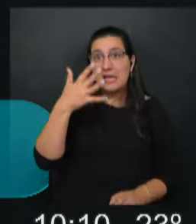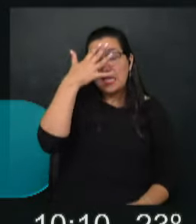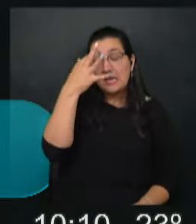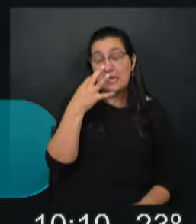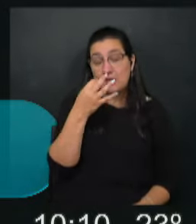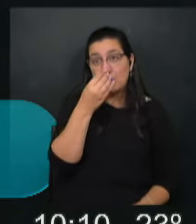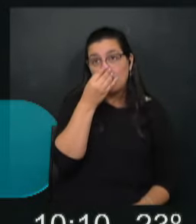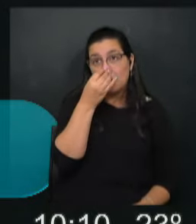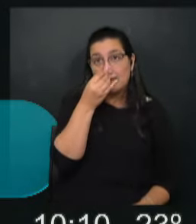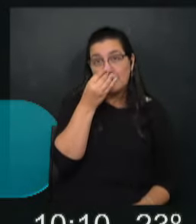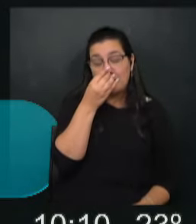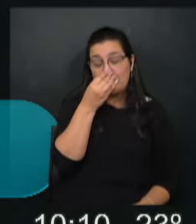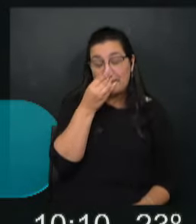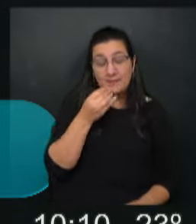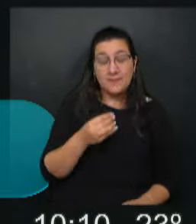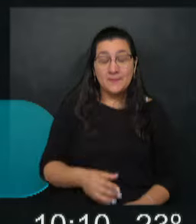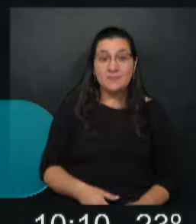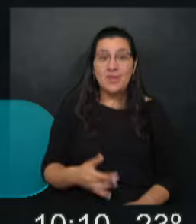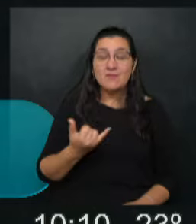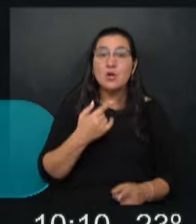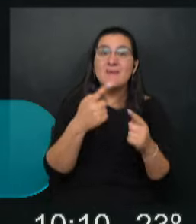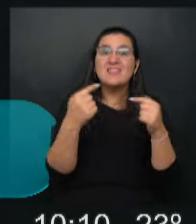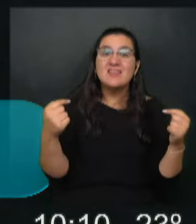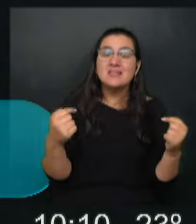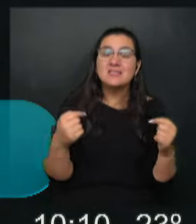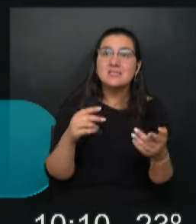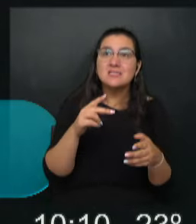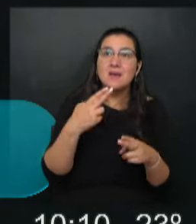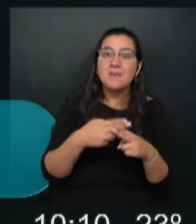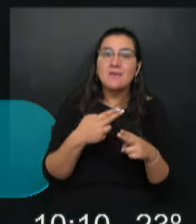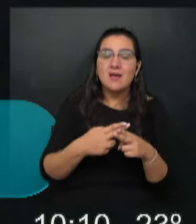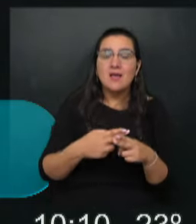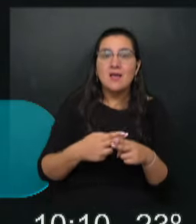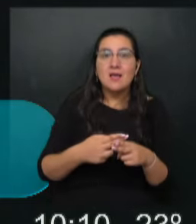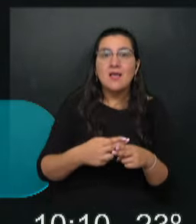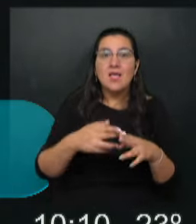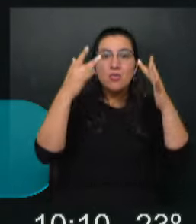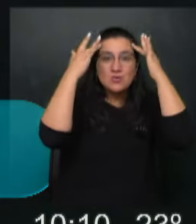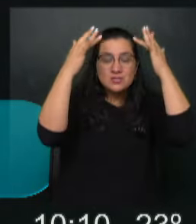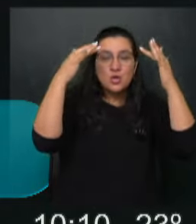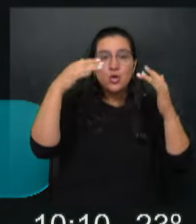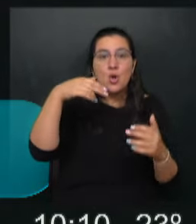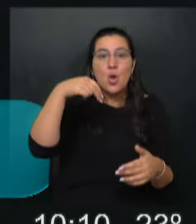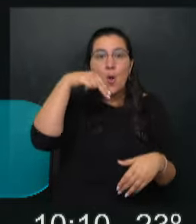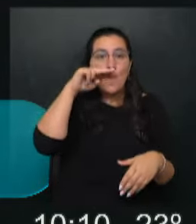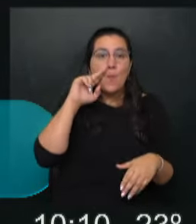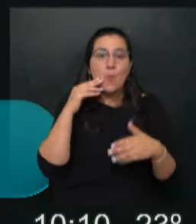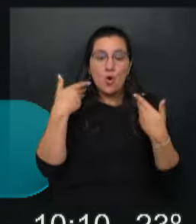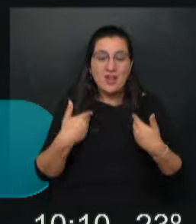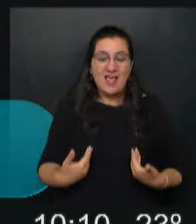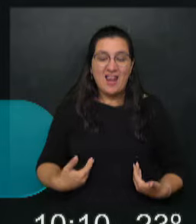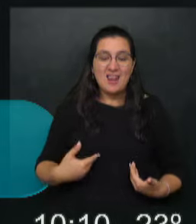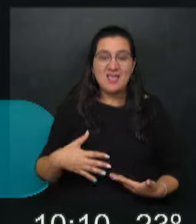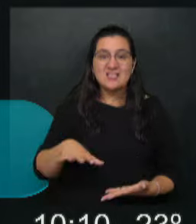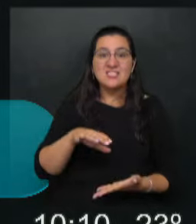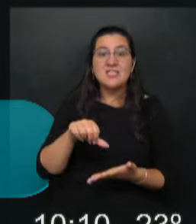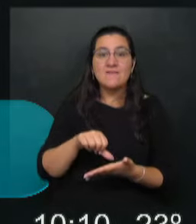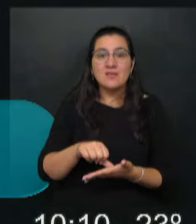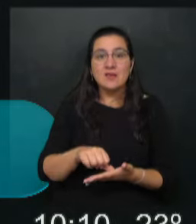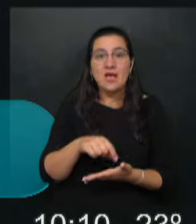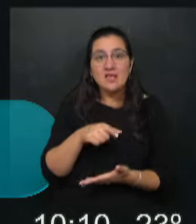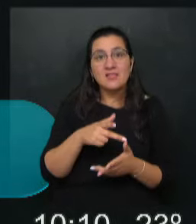de la consigna del programa, una materia que se llamaba Educación Moral y Cívica. Y ahí te decían